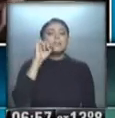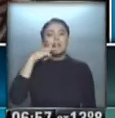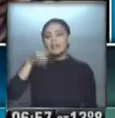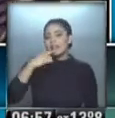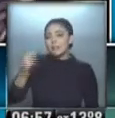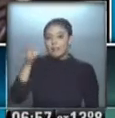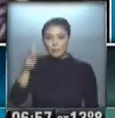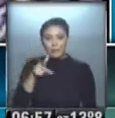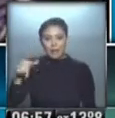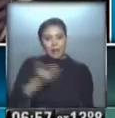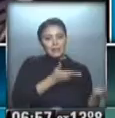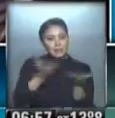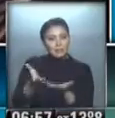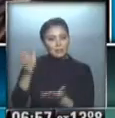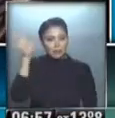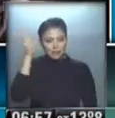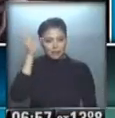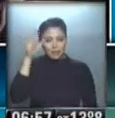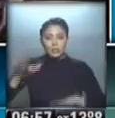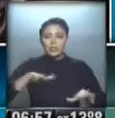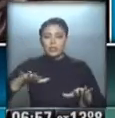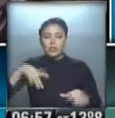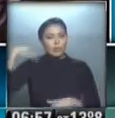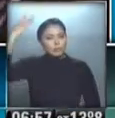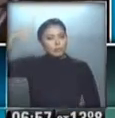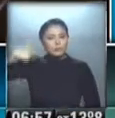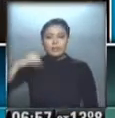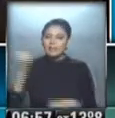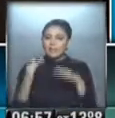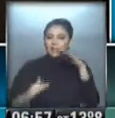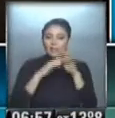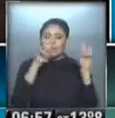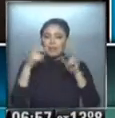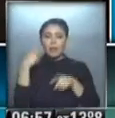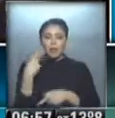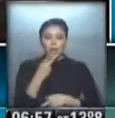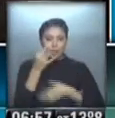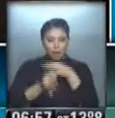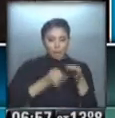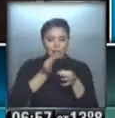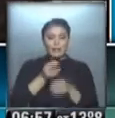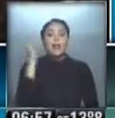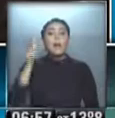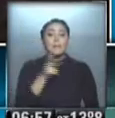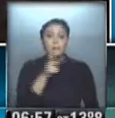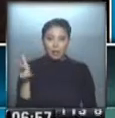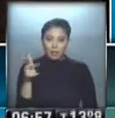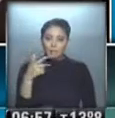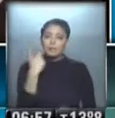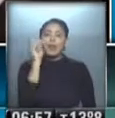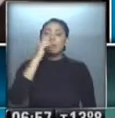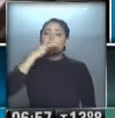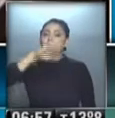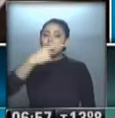Francisco, quien lo recibió en el Vaticano. La situación en Medio Oriente fue el principal tema de conversación entre ambos. El sumo pontífice